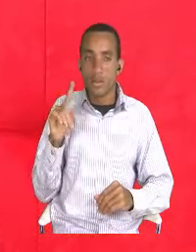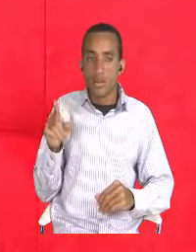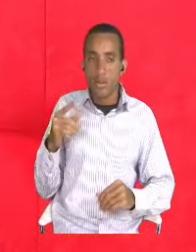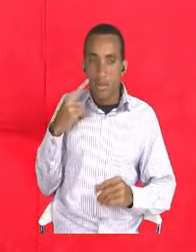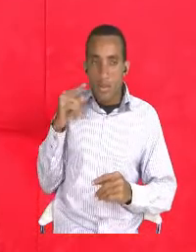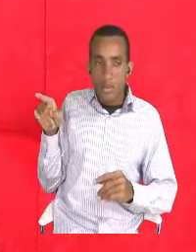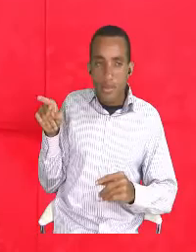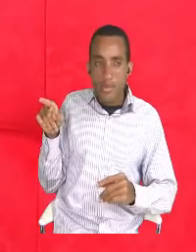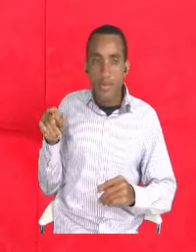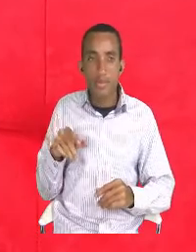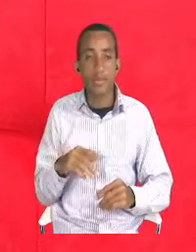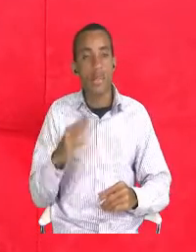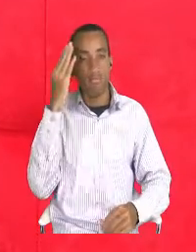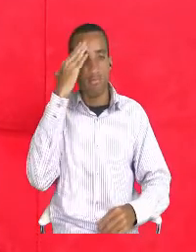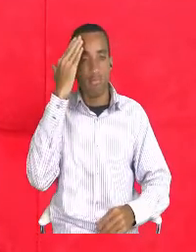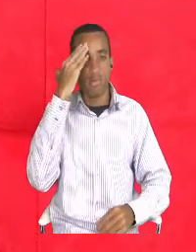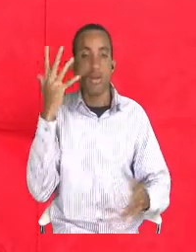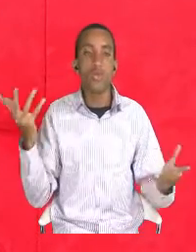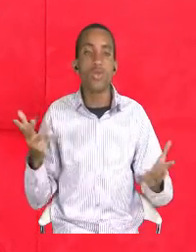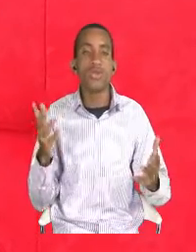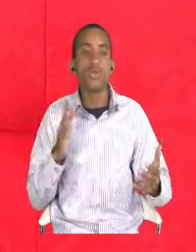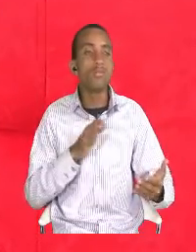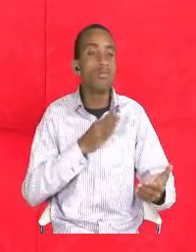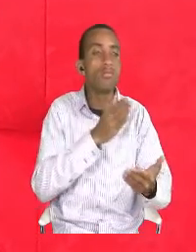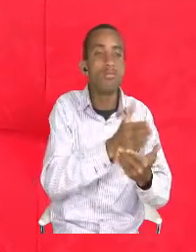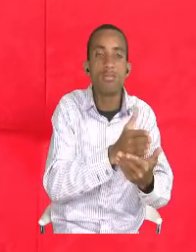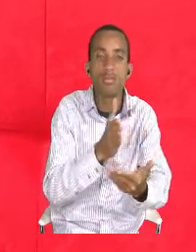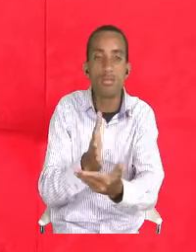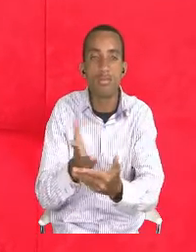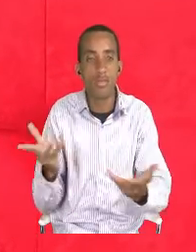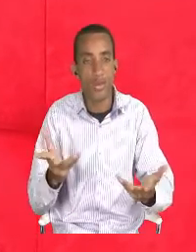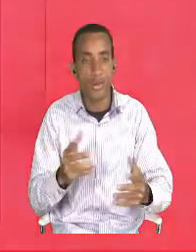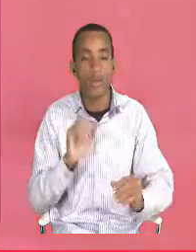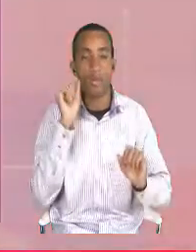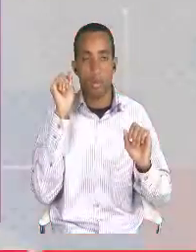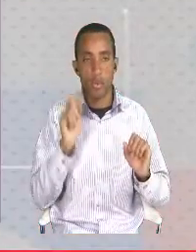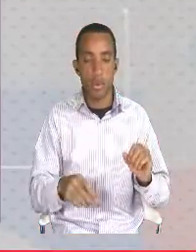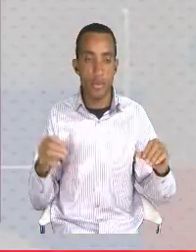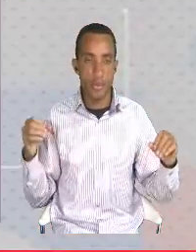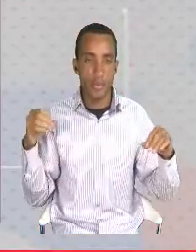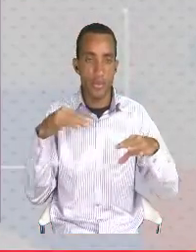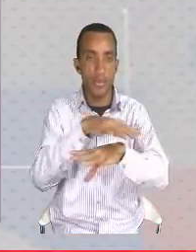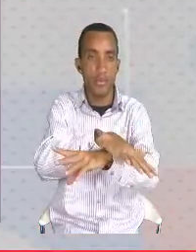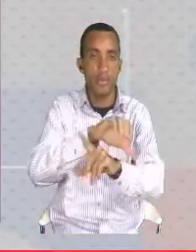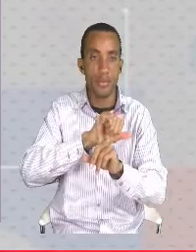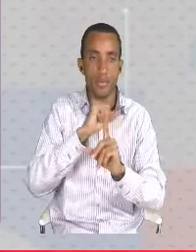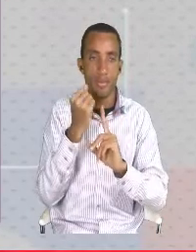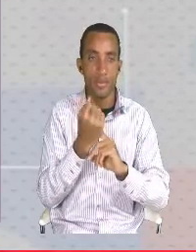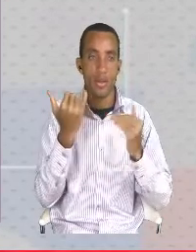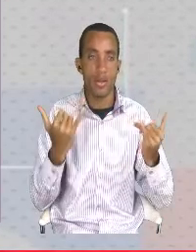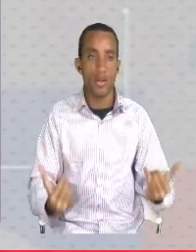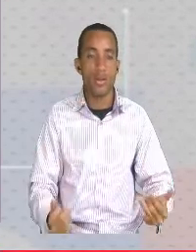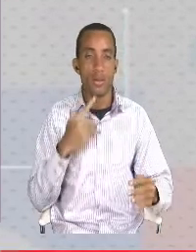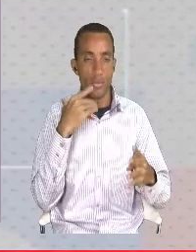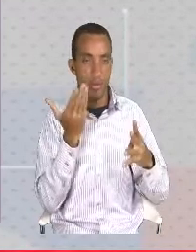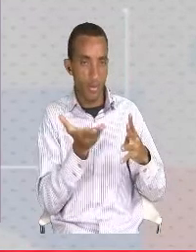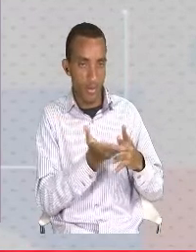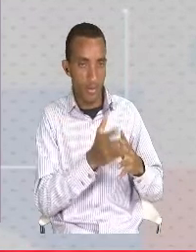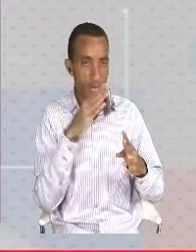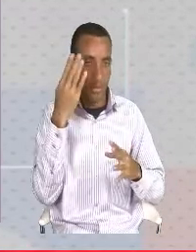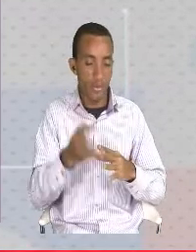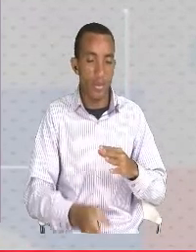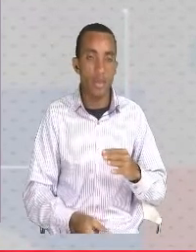Bueno, entonces ya saben en dónde pueden dirigirse y también en las redes sociales donde pueden encontrarlos. Llegó el momento de nuestra primera pausa, pero vamos a